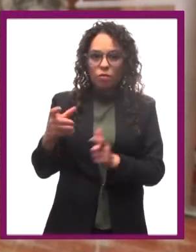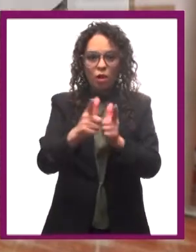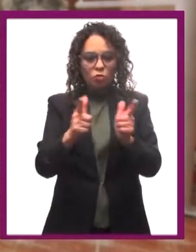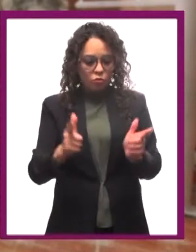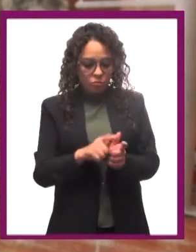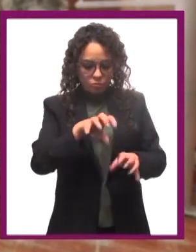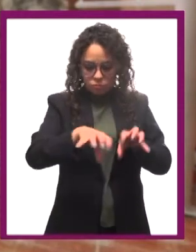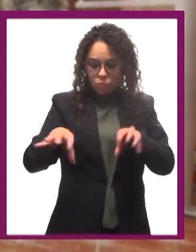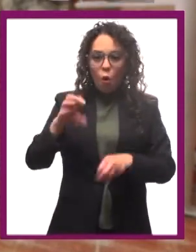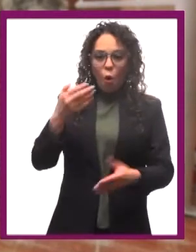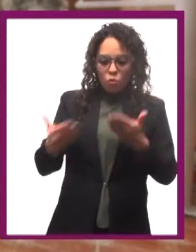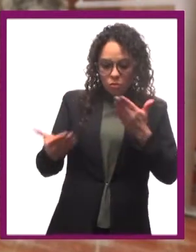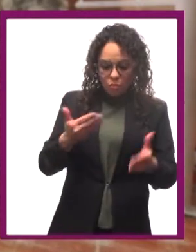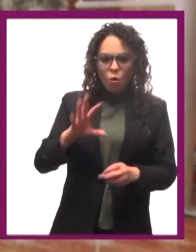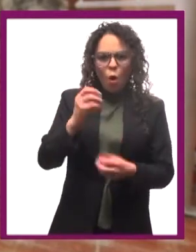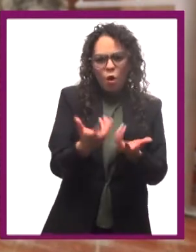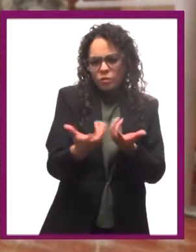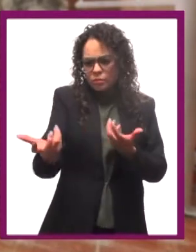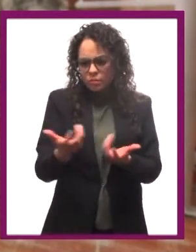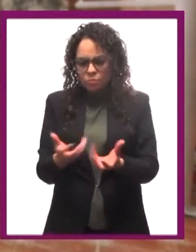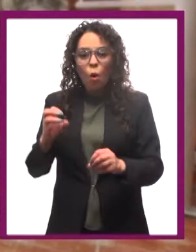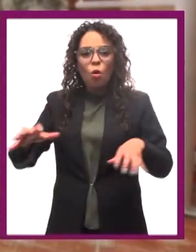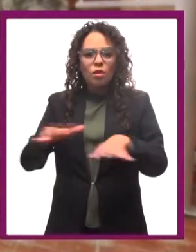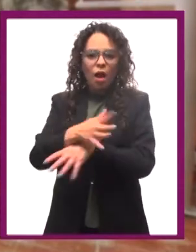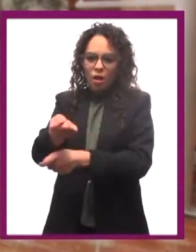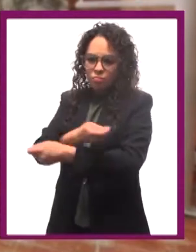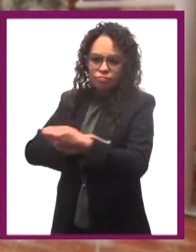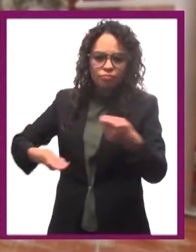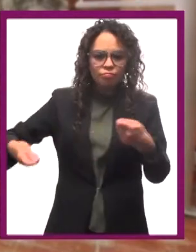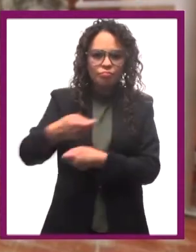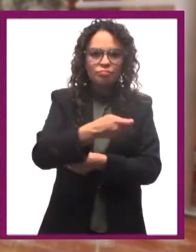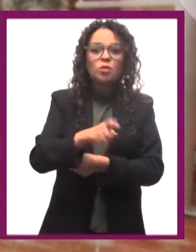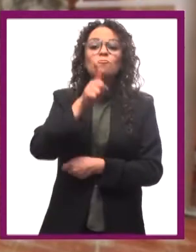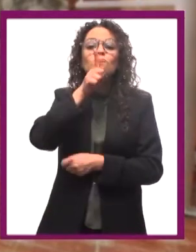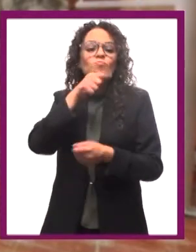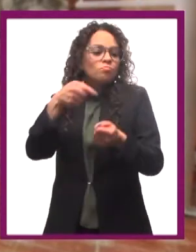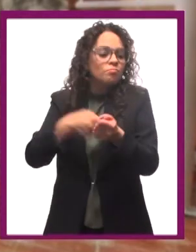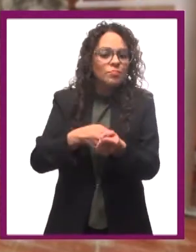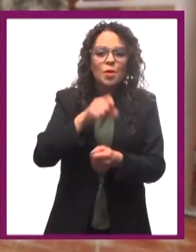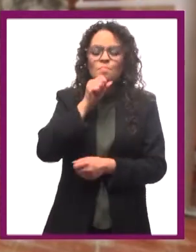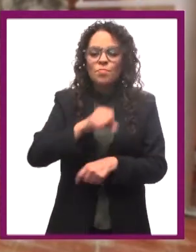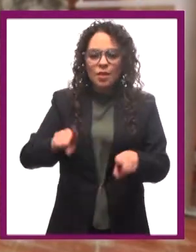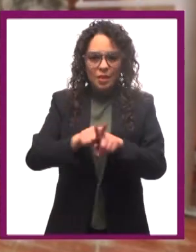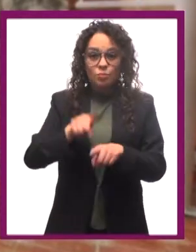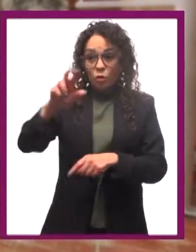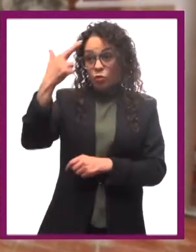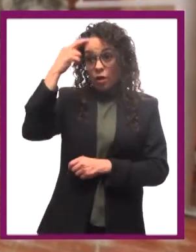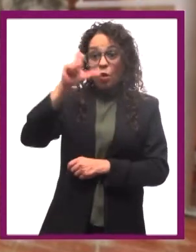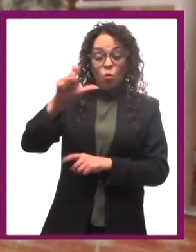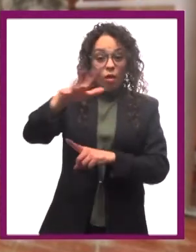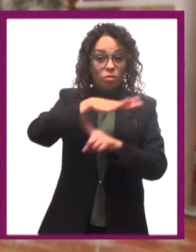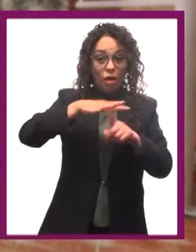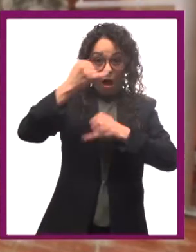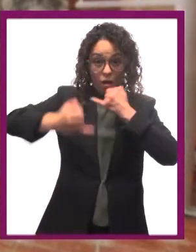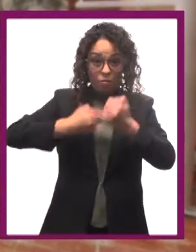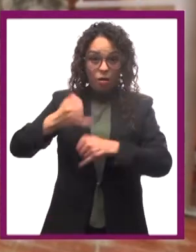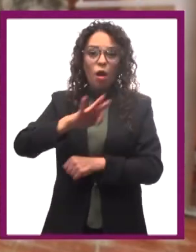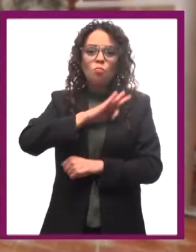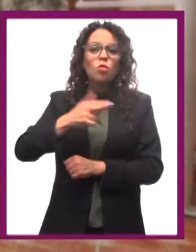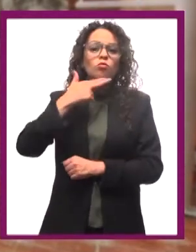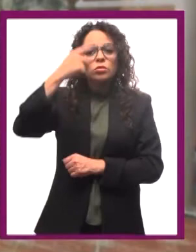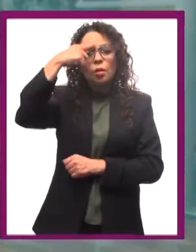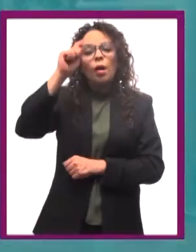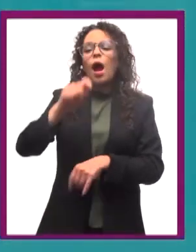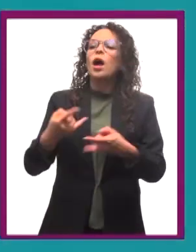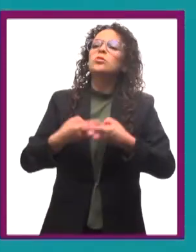ordenar, agrupar, comparar, separar, intercambiar, esconder. Y recuerda que en el contexto de un juego, las